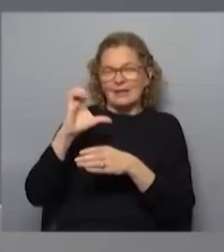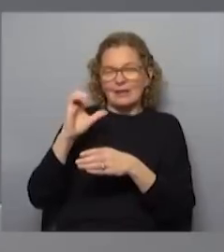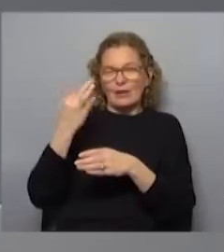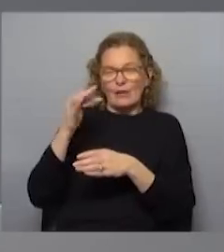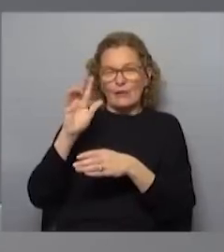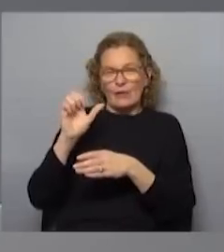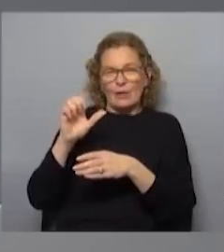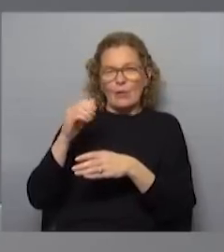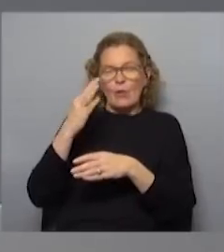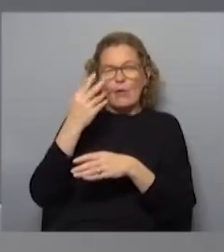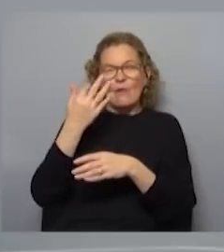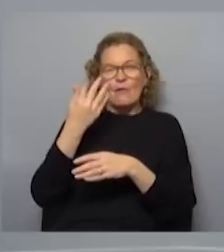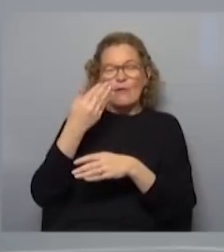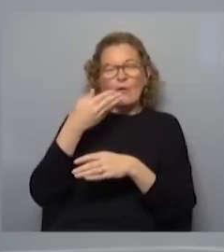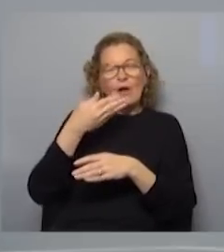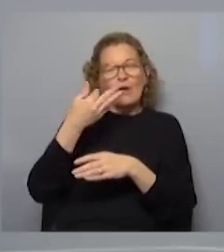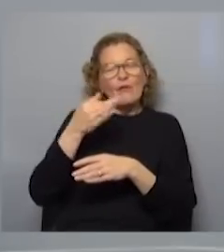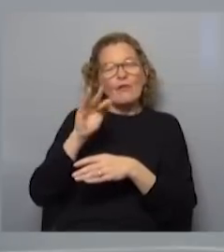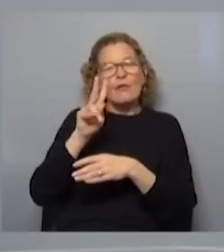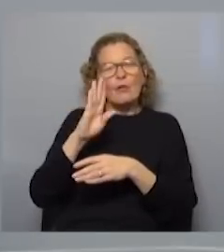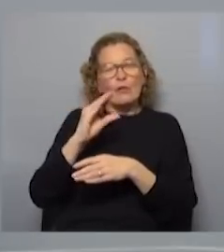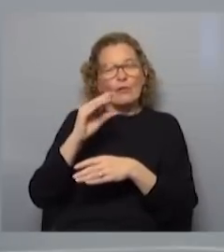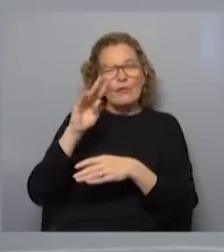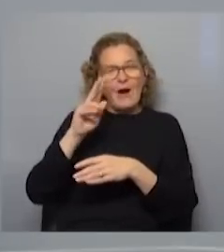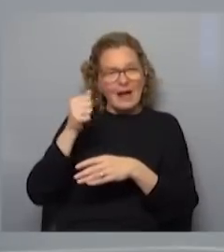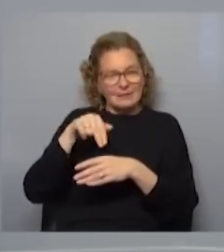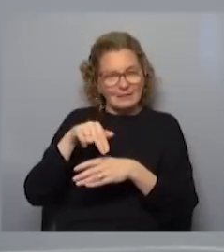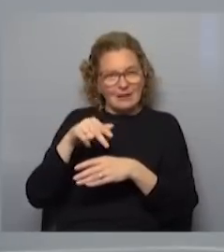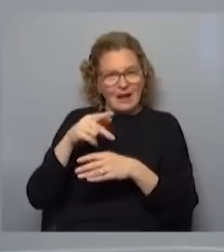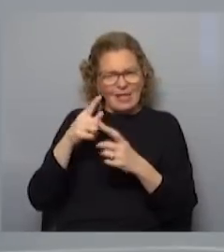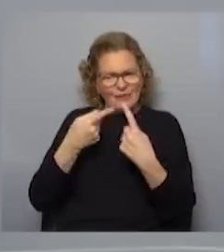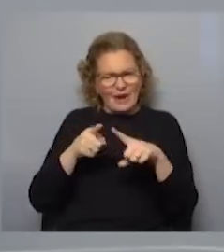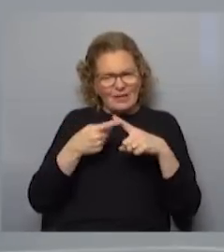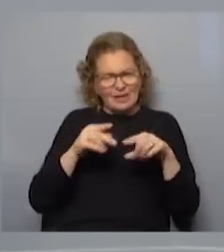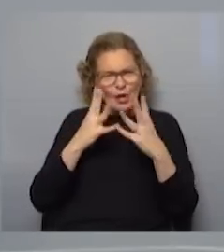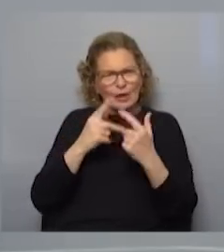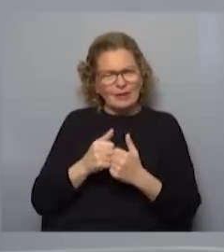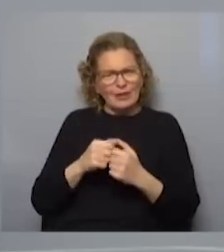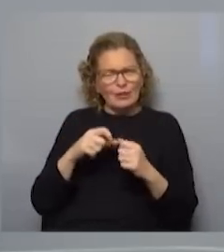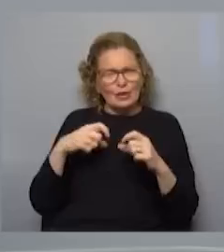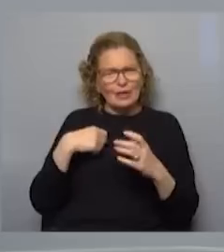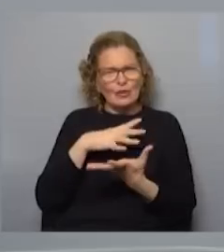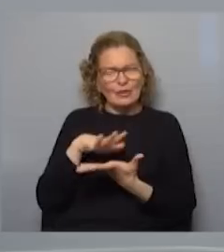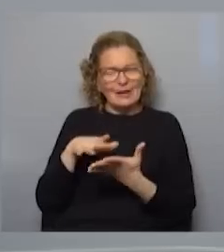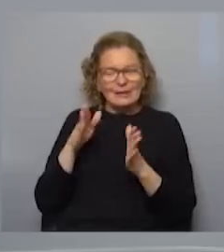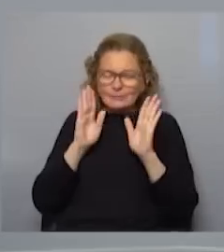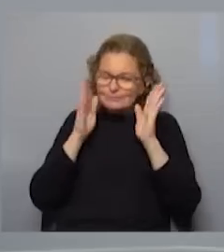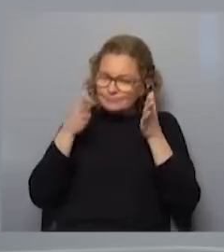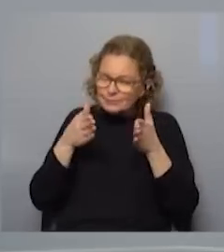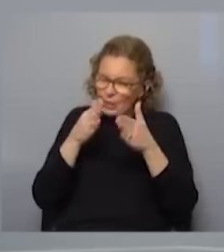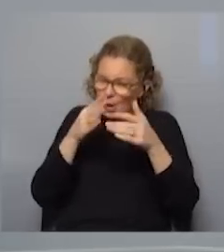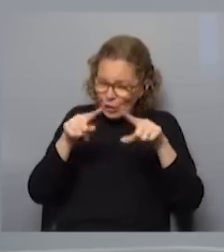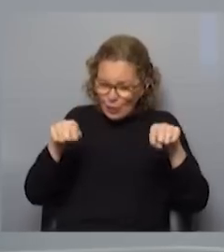a fútbol a las diferentes organizaciones sociales y ese documento hacía especial hincapié